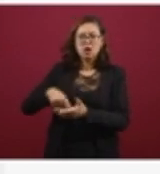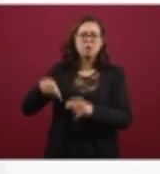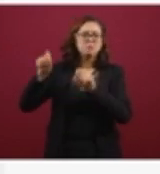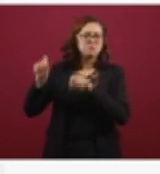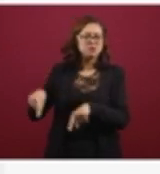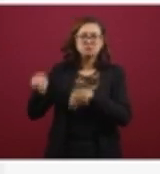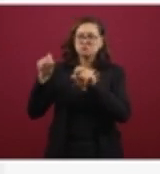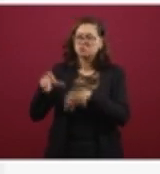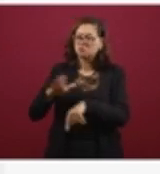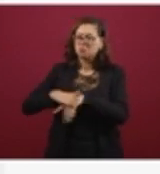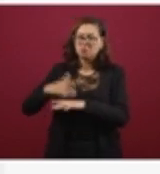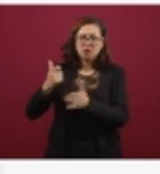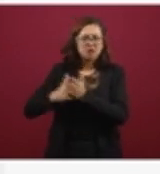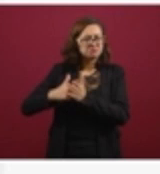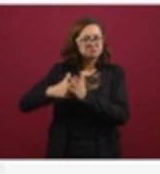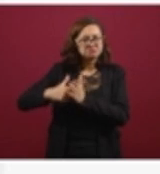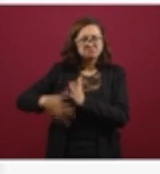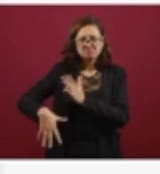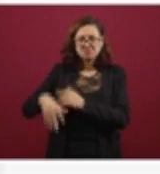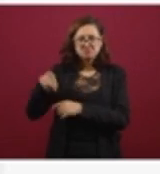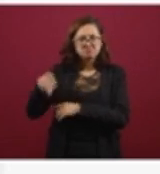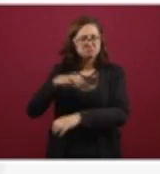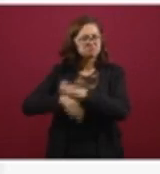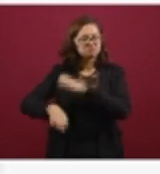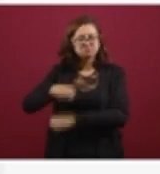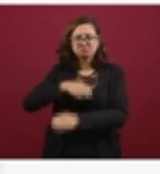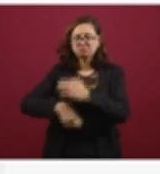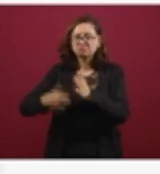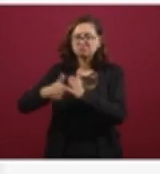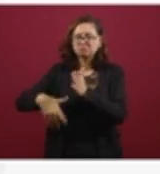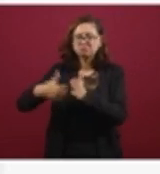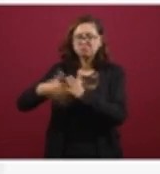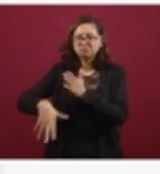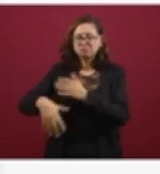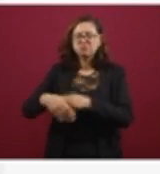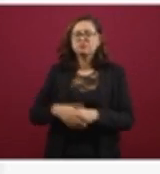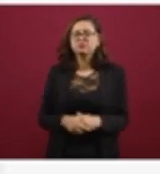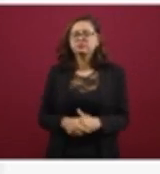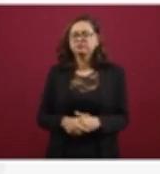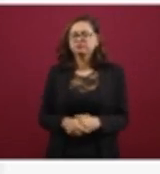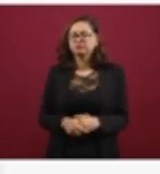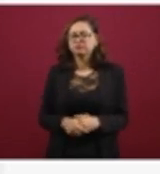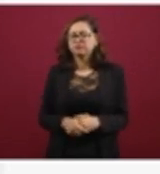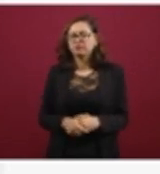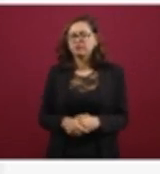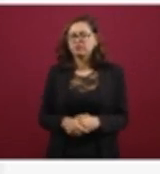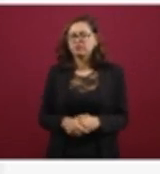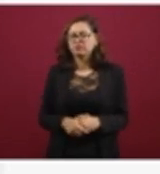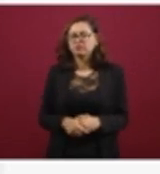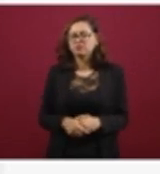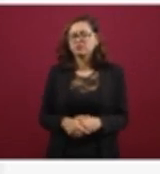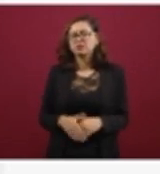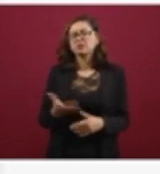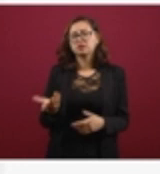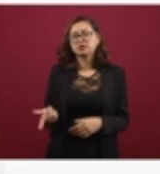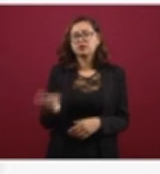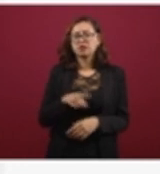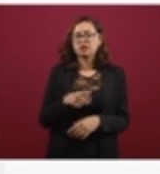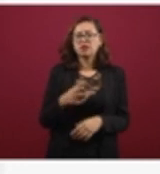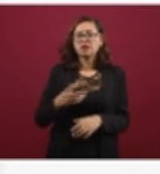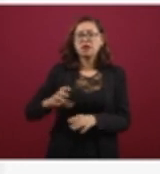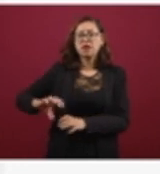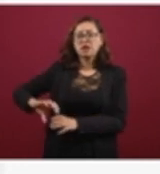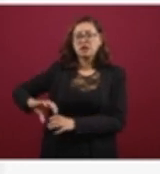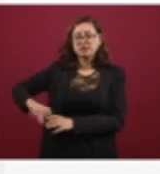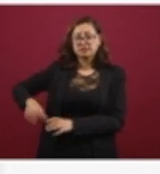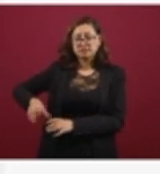esta empresa por tener los precios más bajos en el país, 10 gas SADCB, el precio más alto en